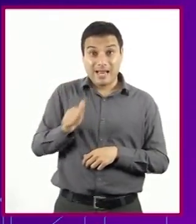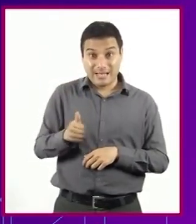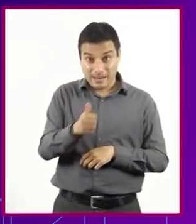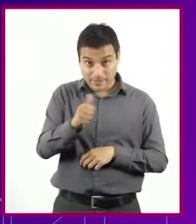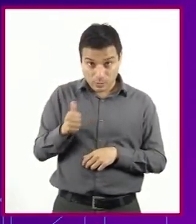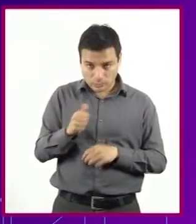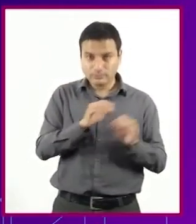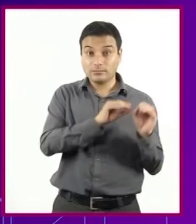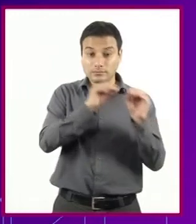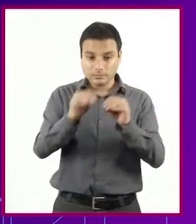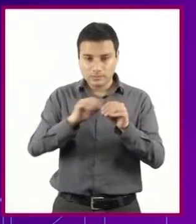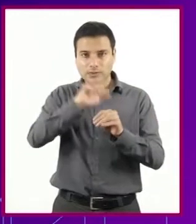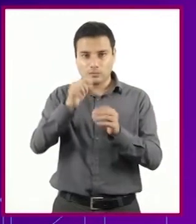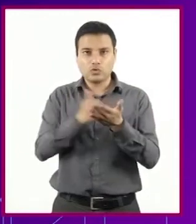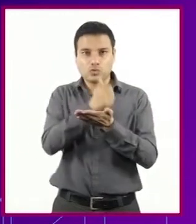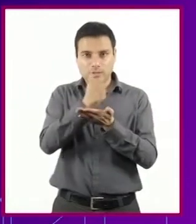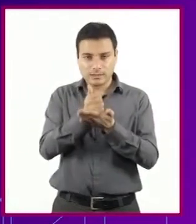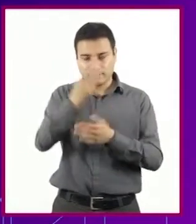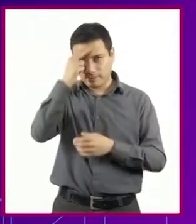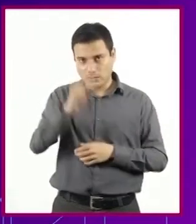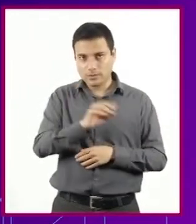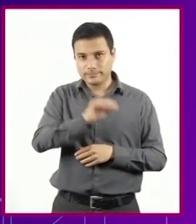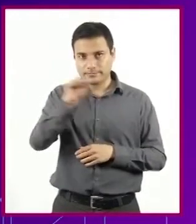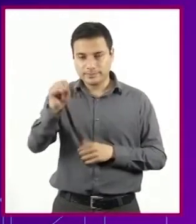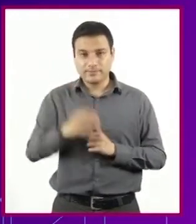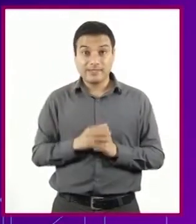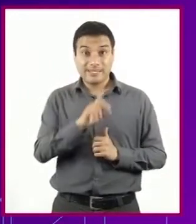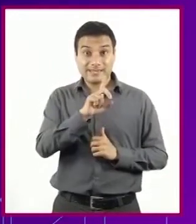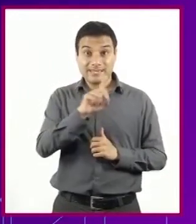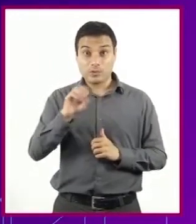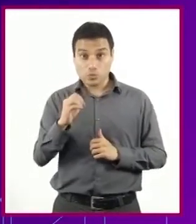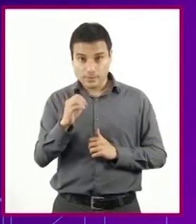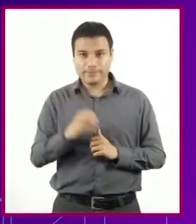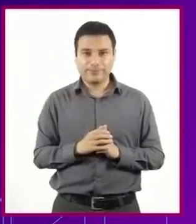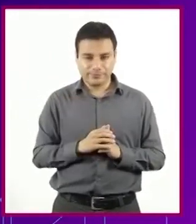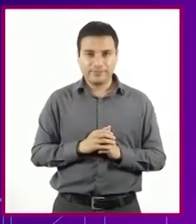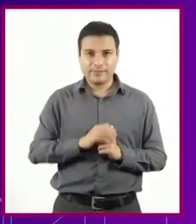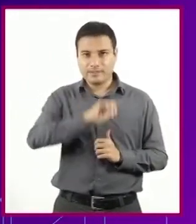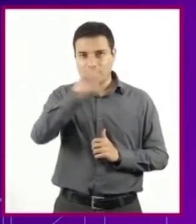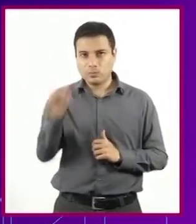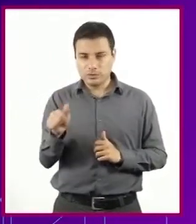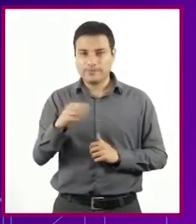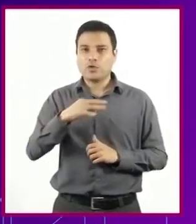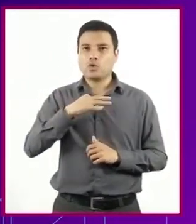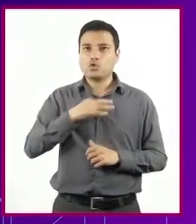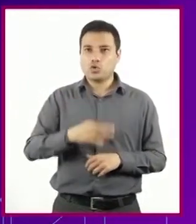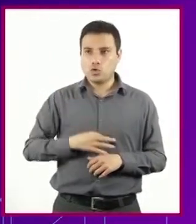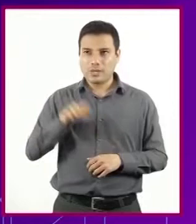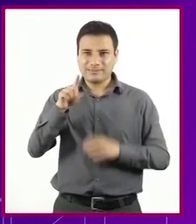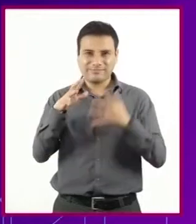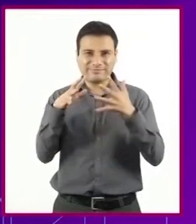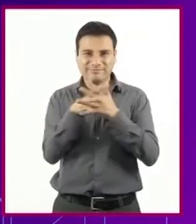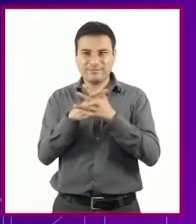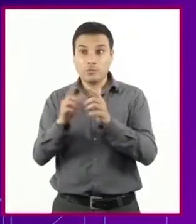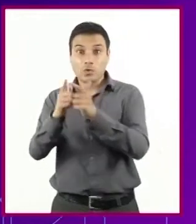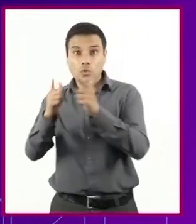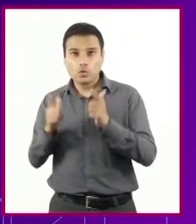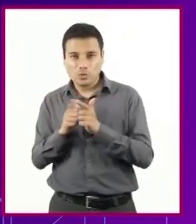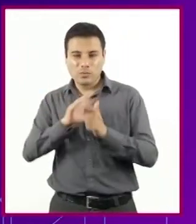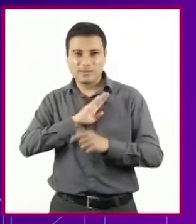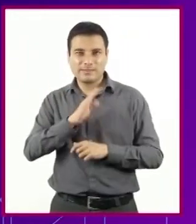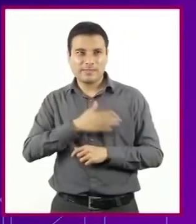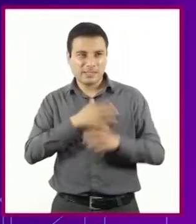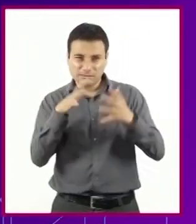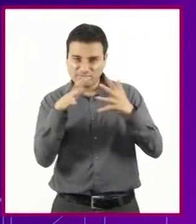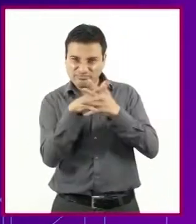México. El 30 de octubre, provenientes de Toluca, fueron atacados por el general realista Torcuato Trujillo en el